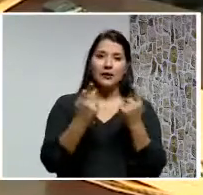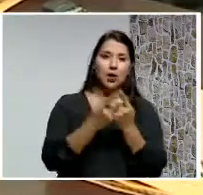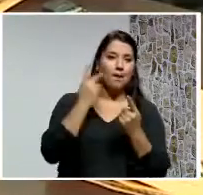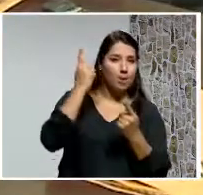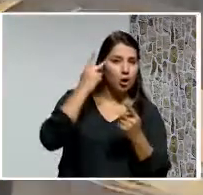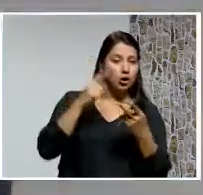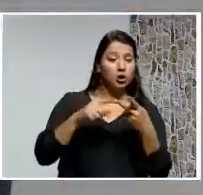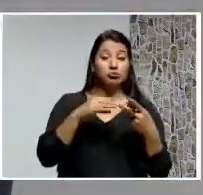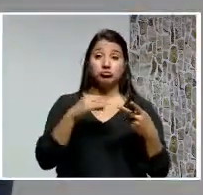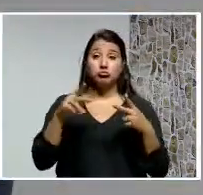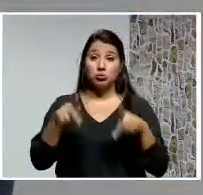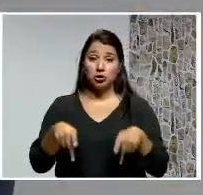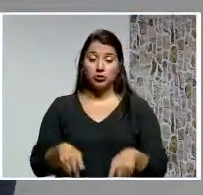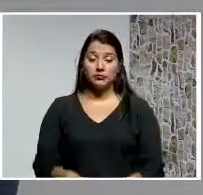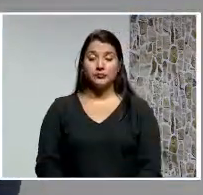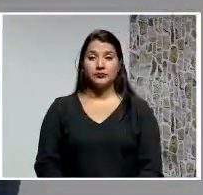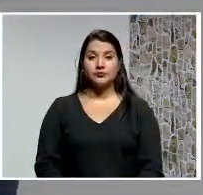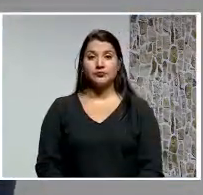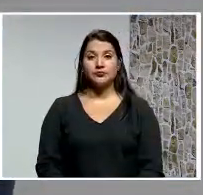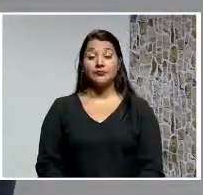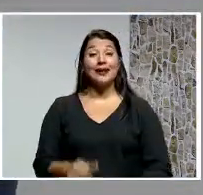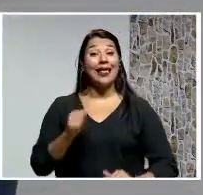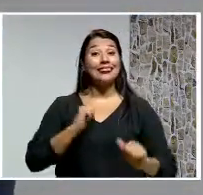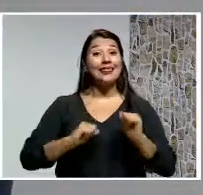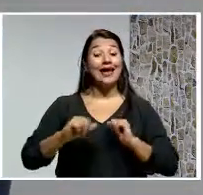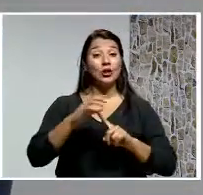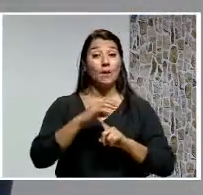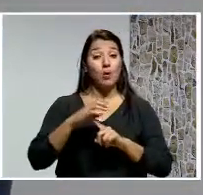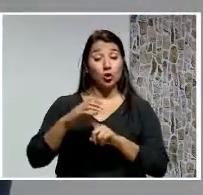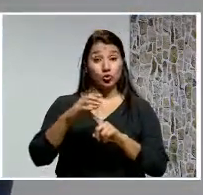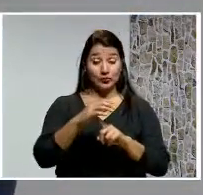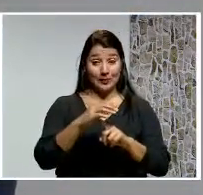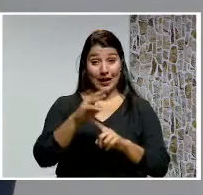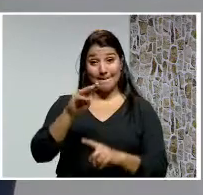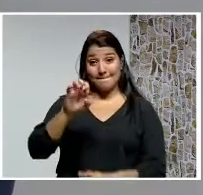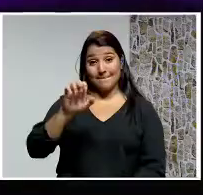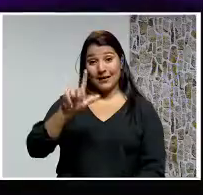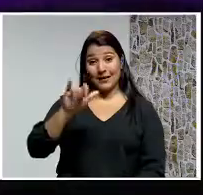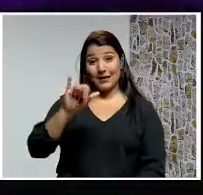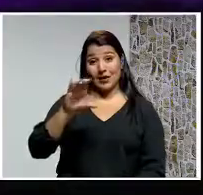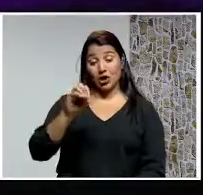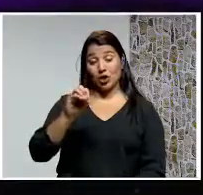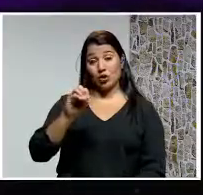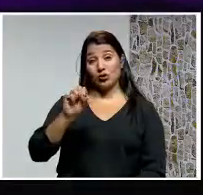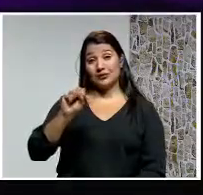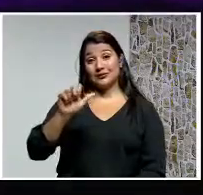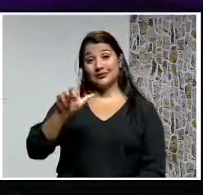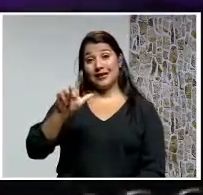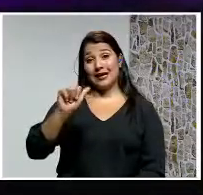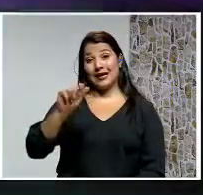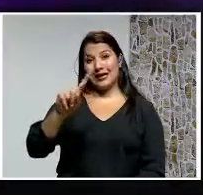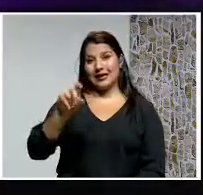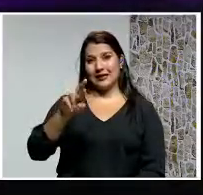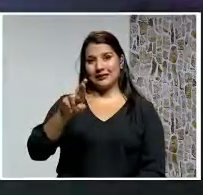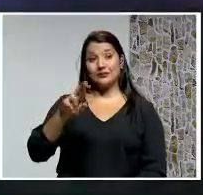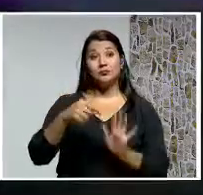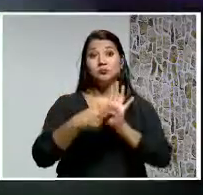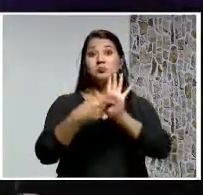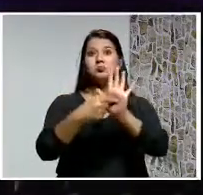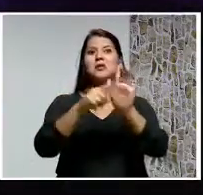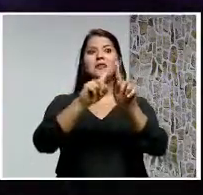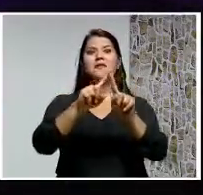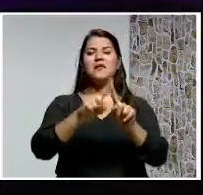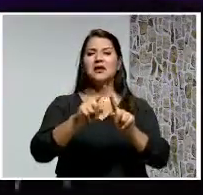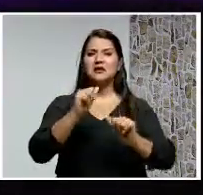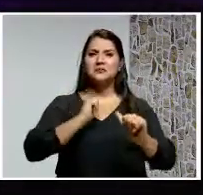ciudadanos. Y el Teatro Popular Melico Salazar lanzó este jueves la programación de funciones,